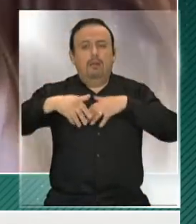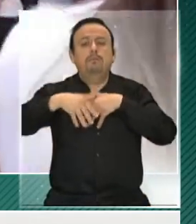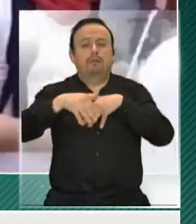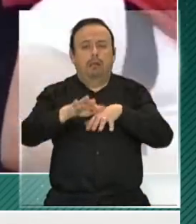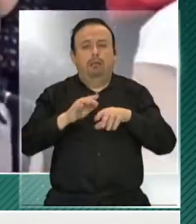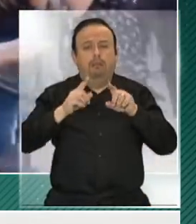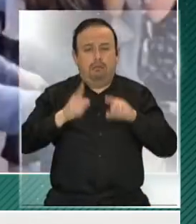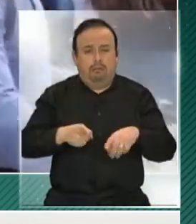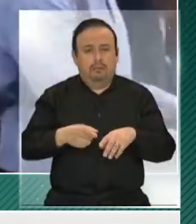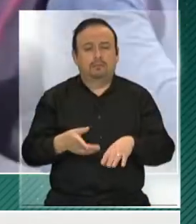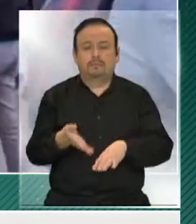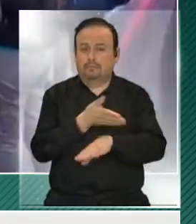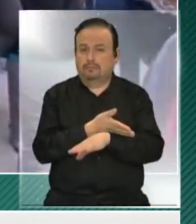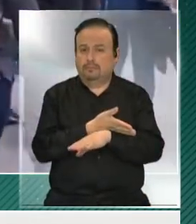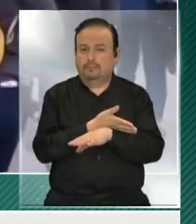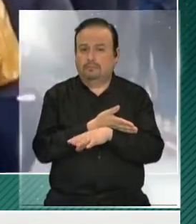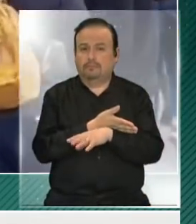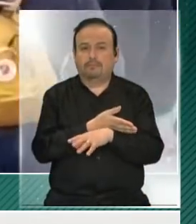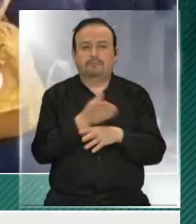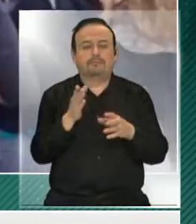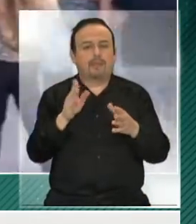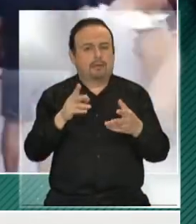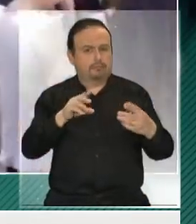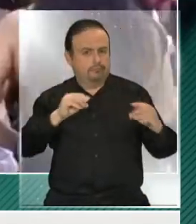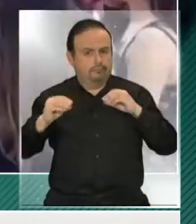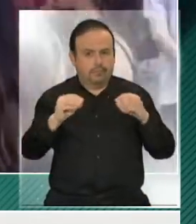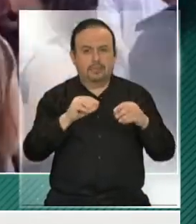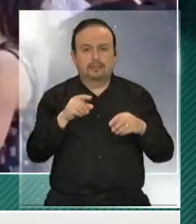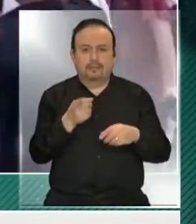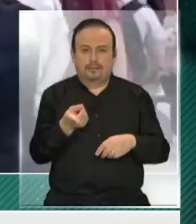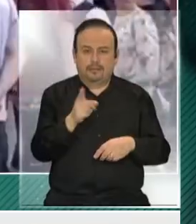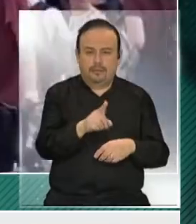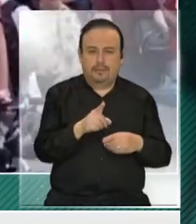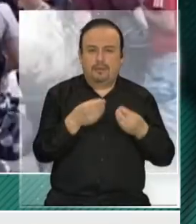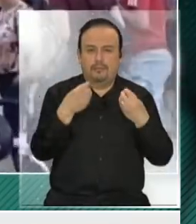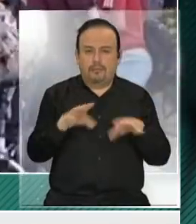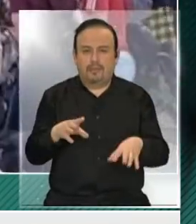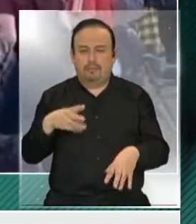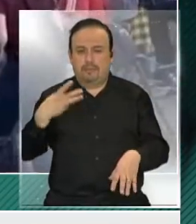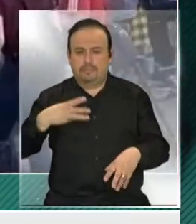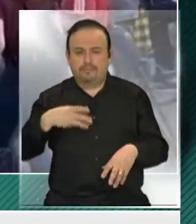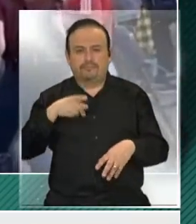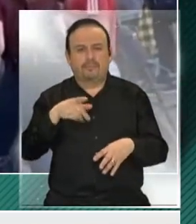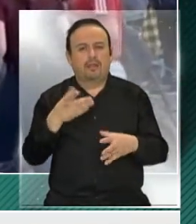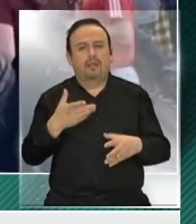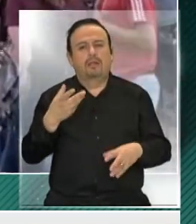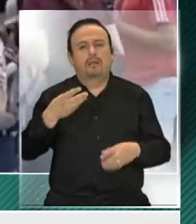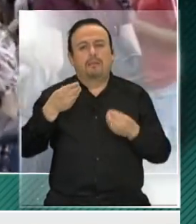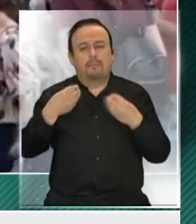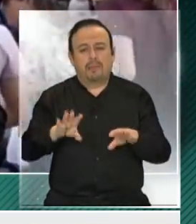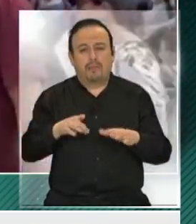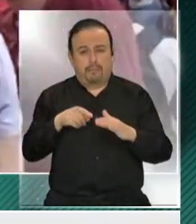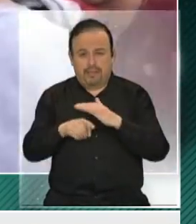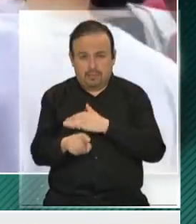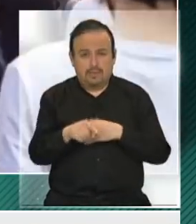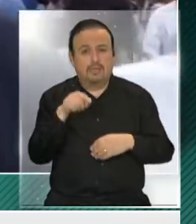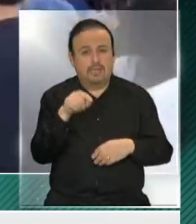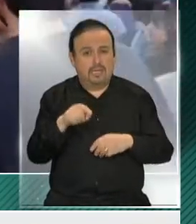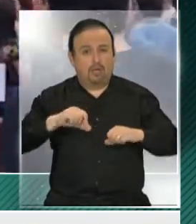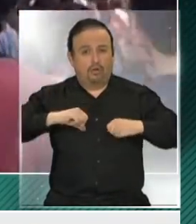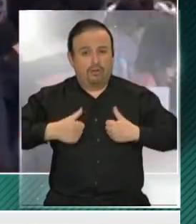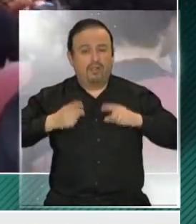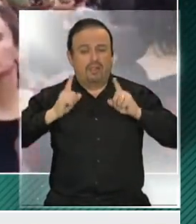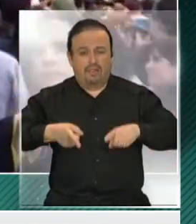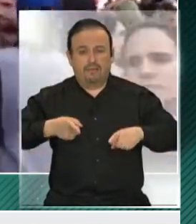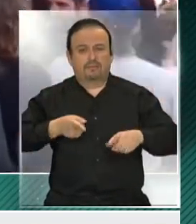deberían han marchado al espejo a solucionar los problemas de esas personas que perdieron su municipio de esas personas que perdieron su metro esas jóvenes